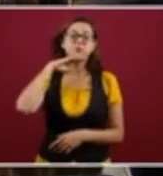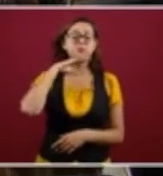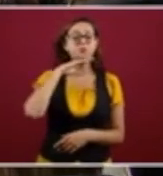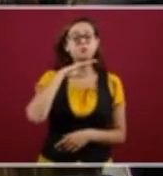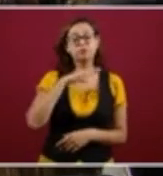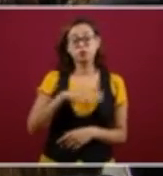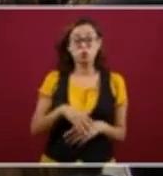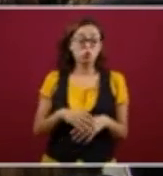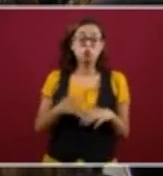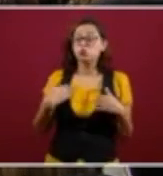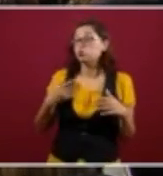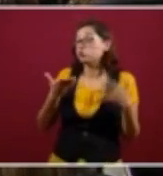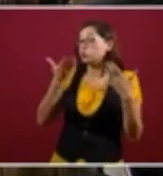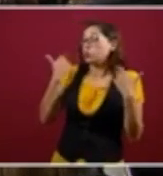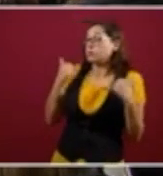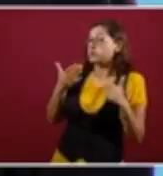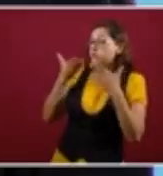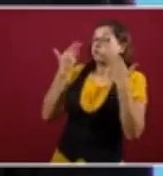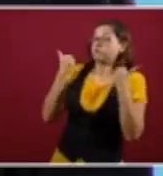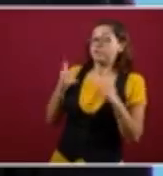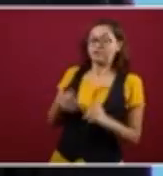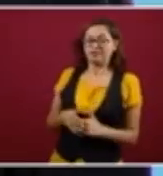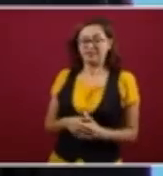no se enteran